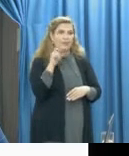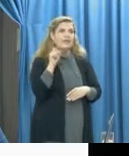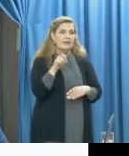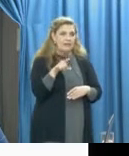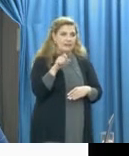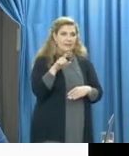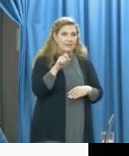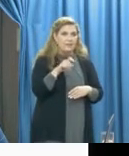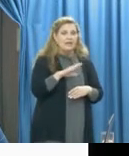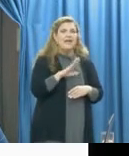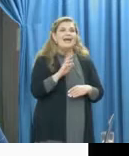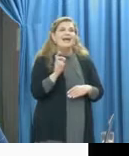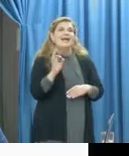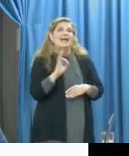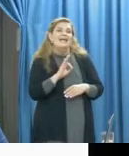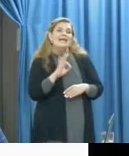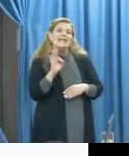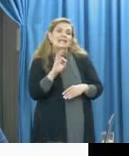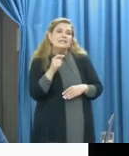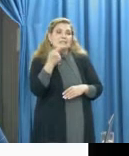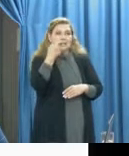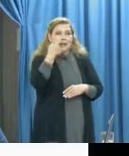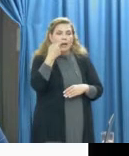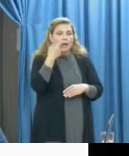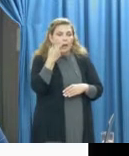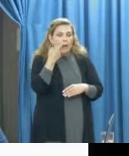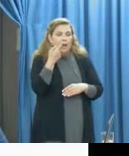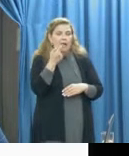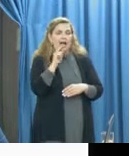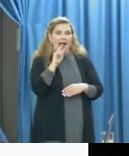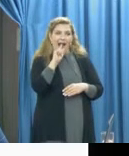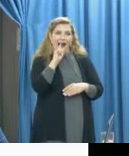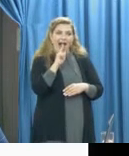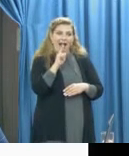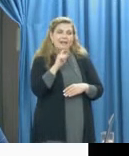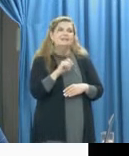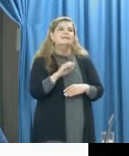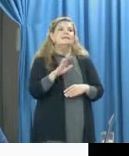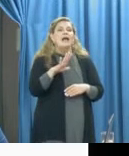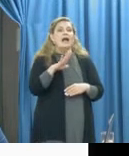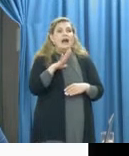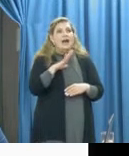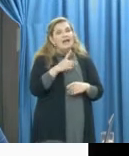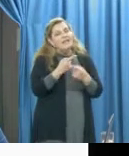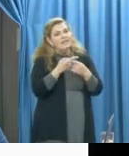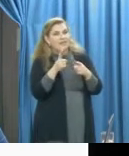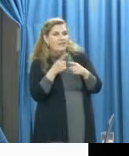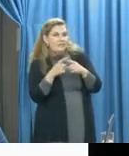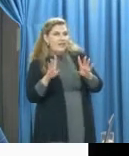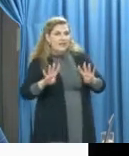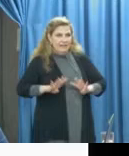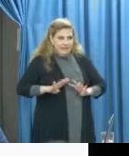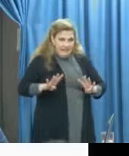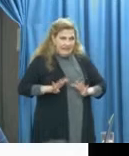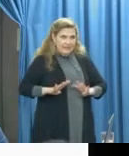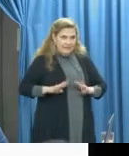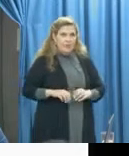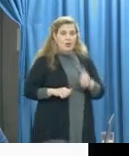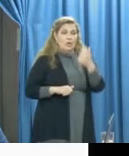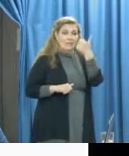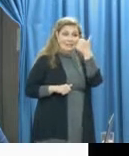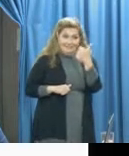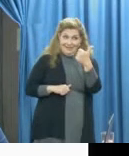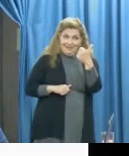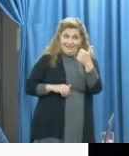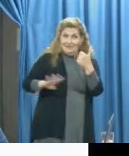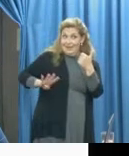veces cursan con labio y paladar hendido. Hay varios tipos de sordera, de síndrome de Waardenburg. Hay 6